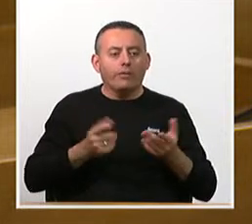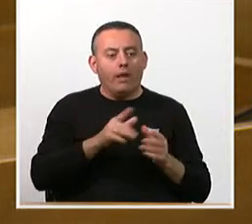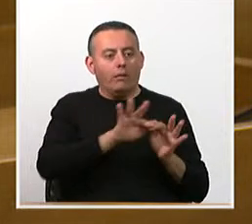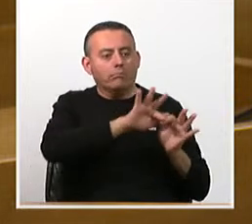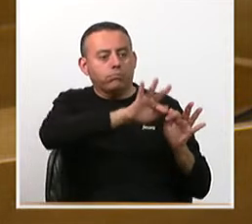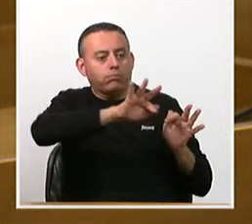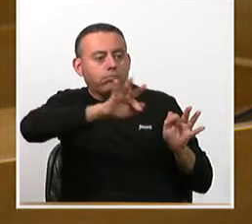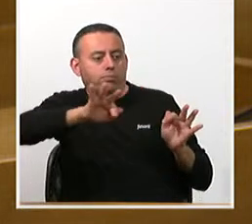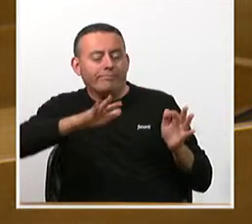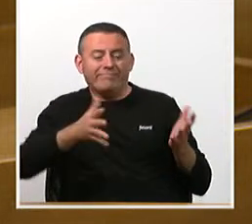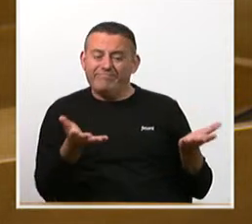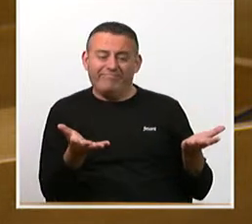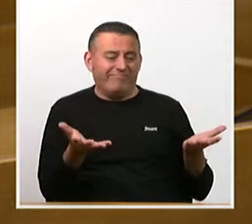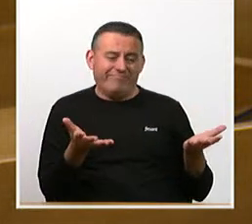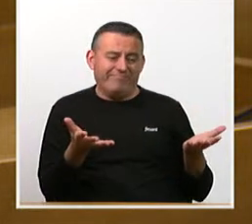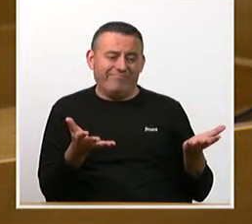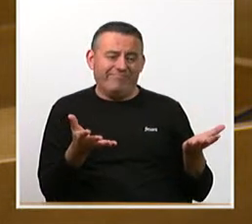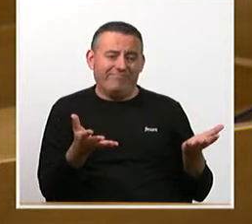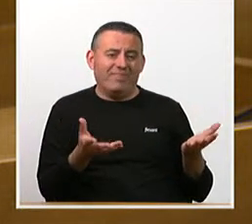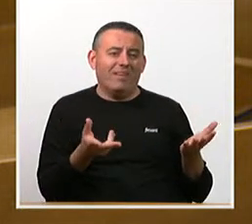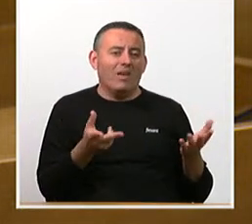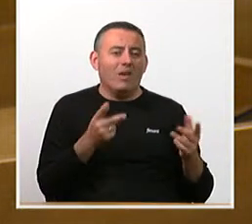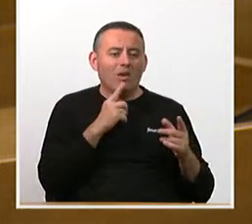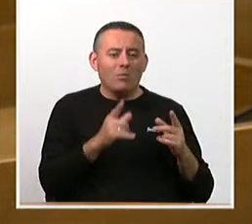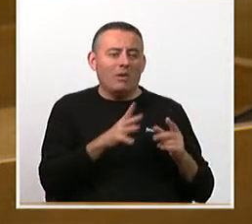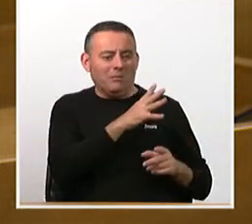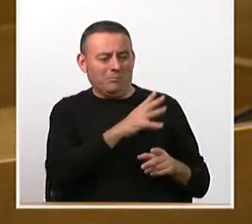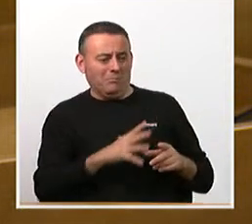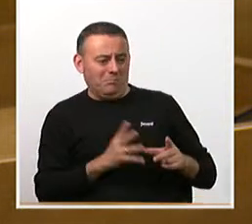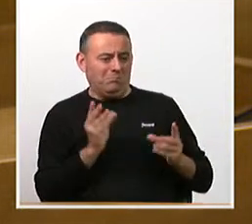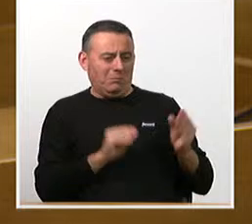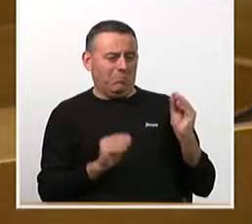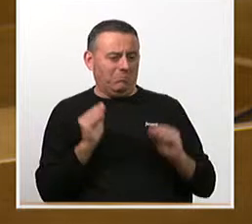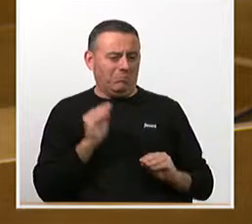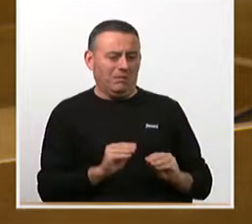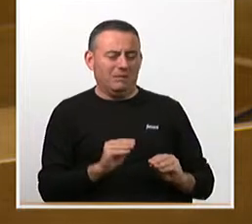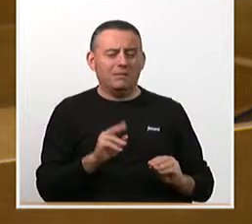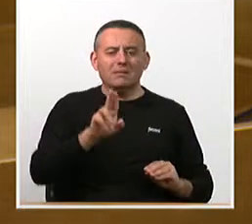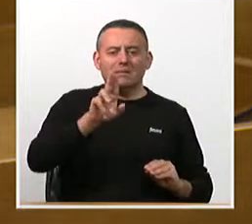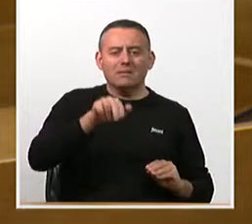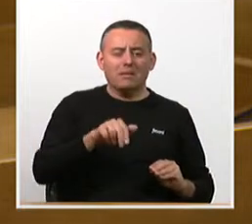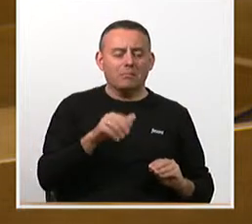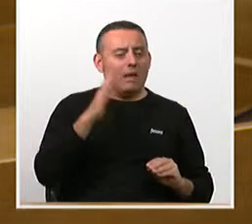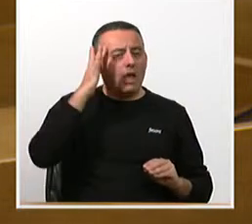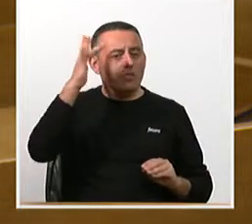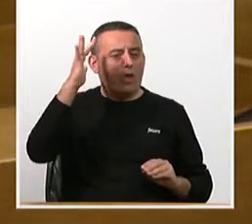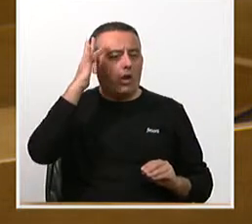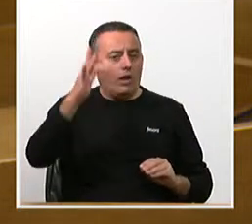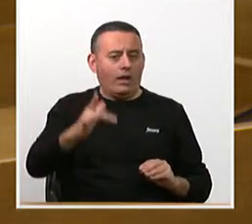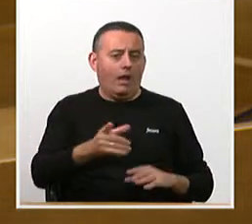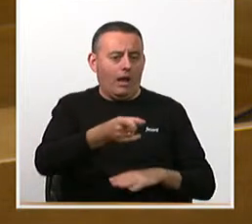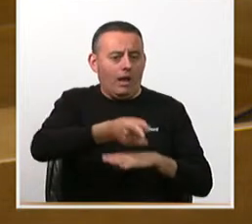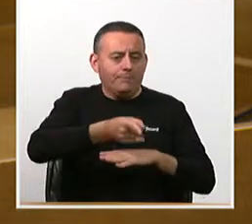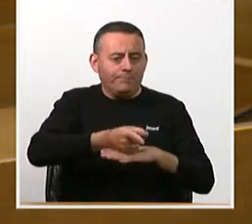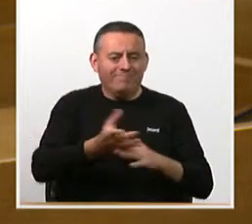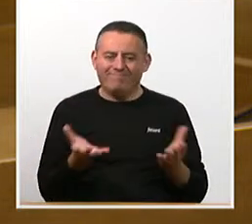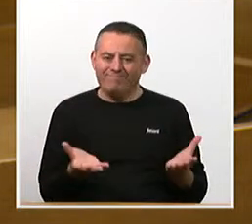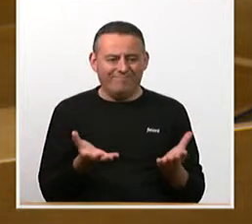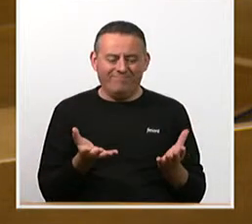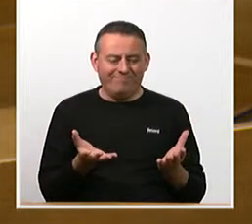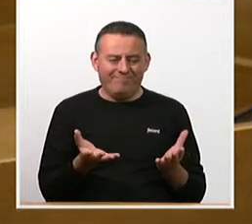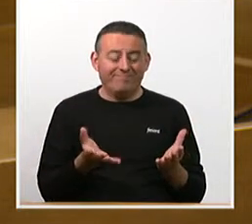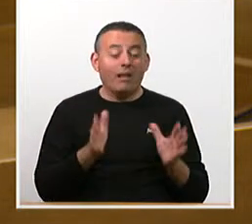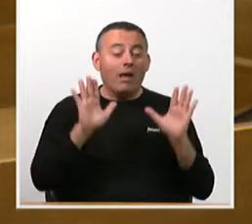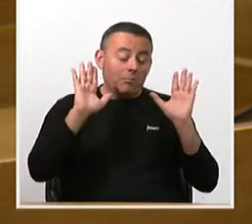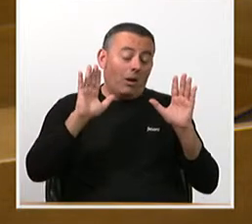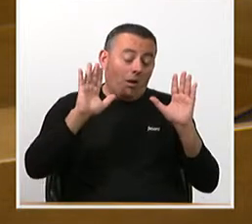guinda ideología Y encima de la mala pero vamos a mirar hacia adante vamos a pensar en el futuro